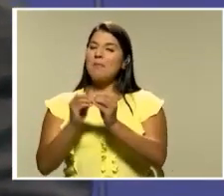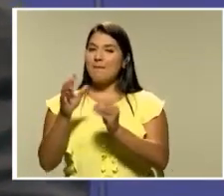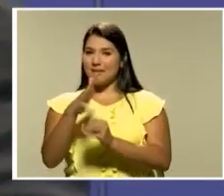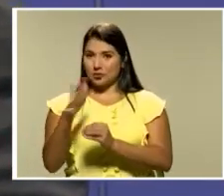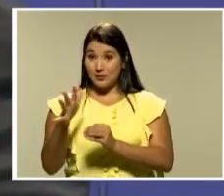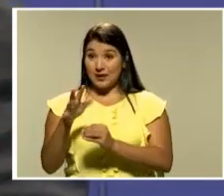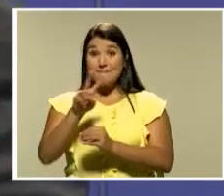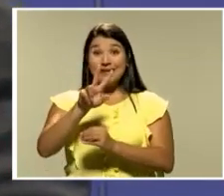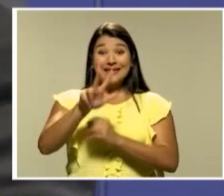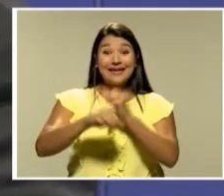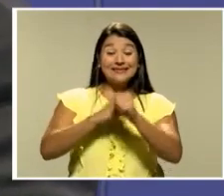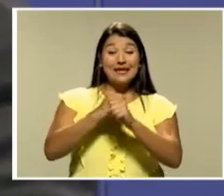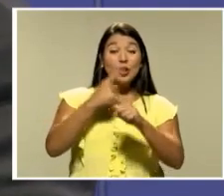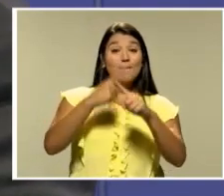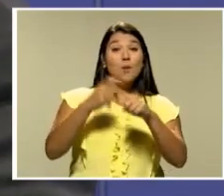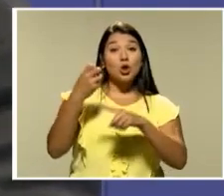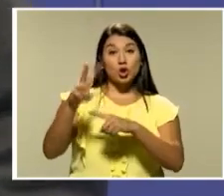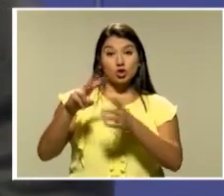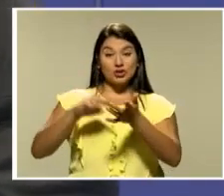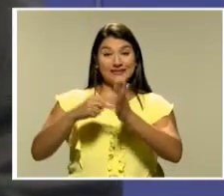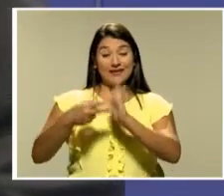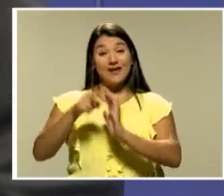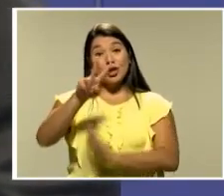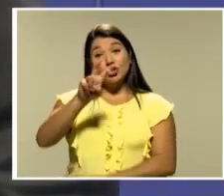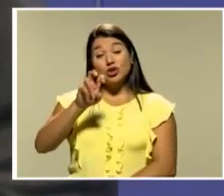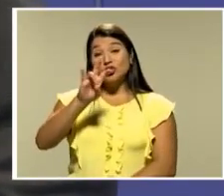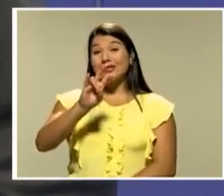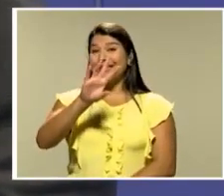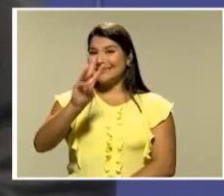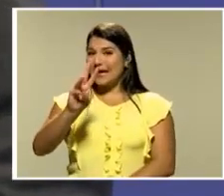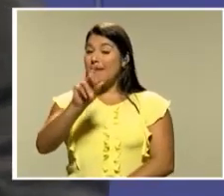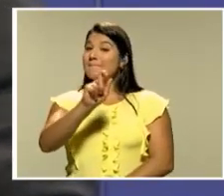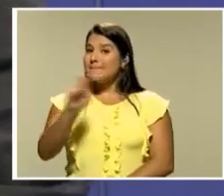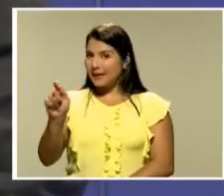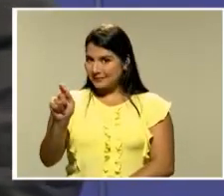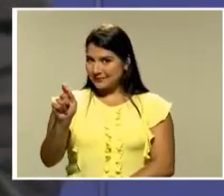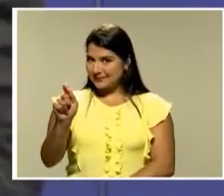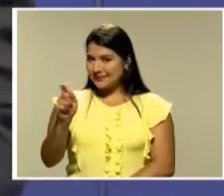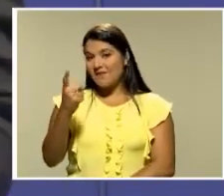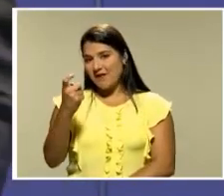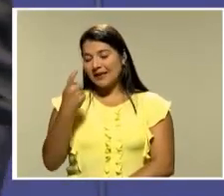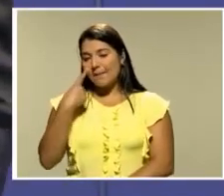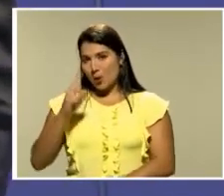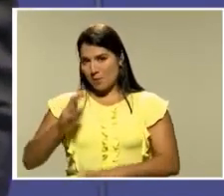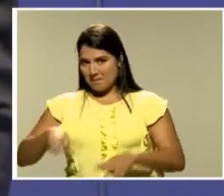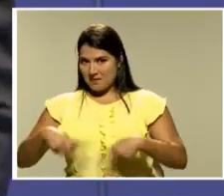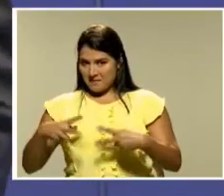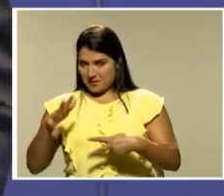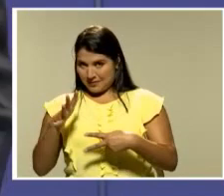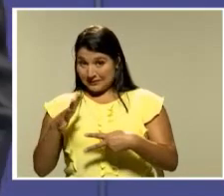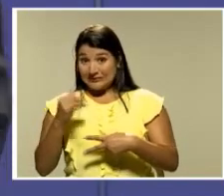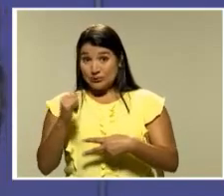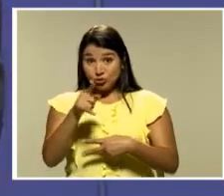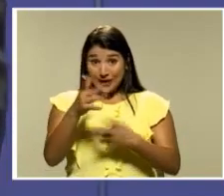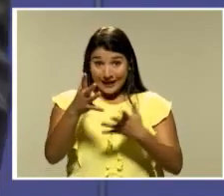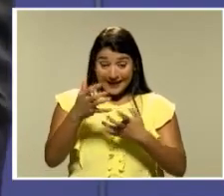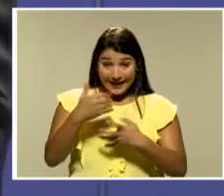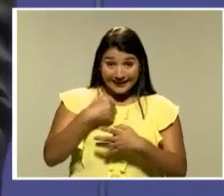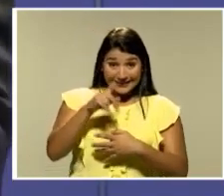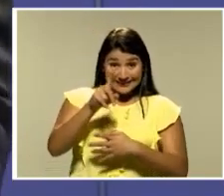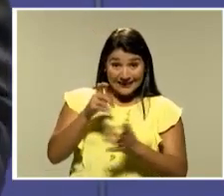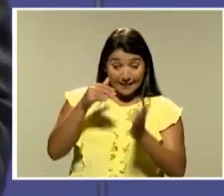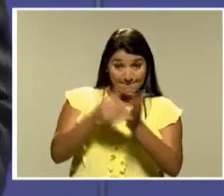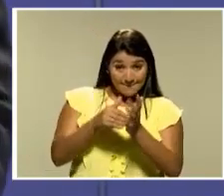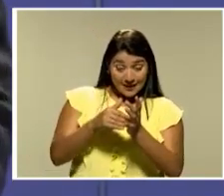por 12, le va a dar 276 meses. Entonces, ahora sí, si usted quiere tener 100.000 pesos